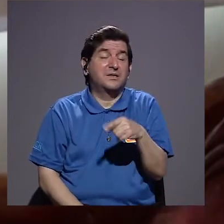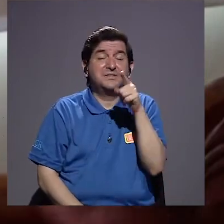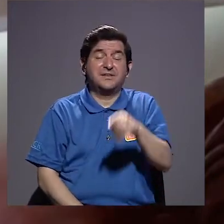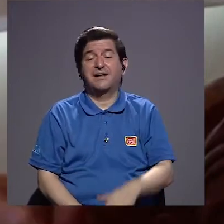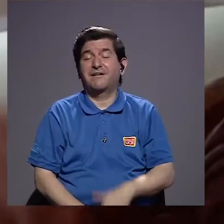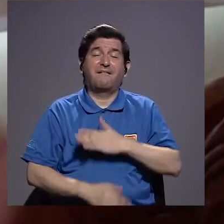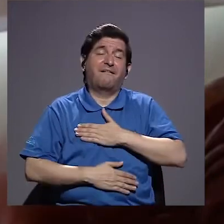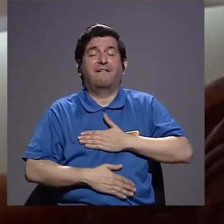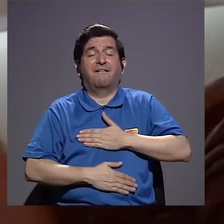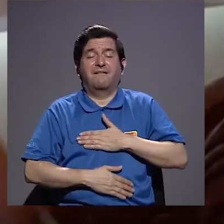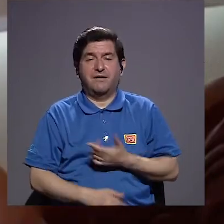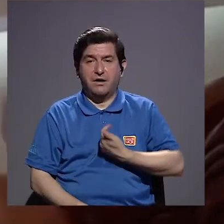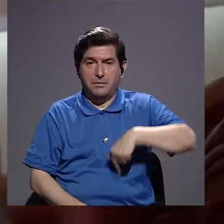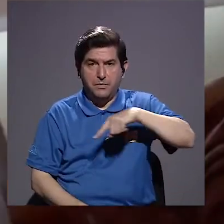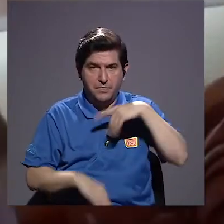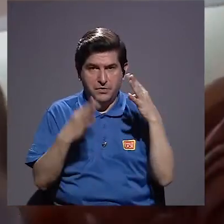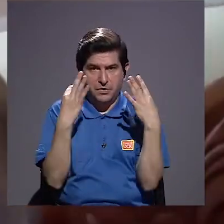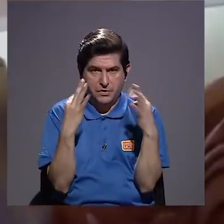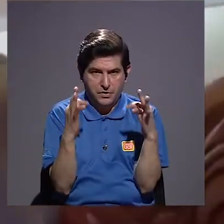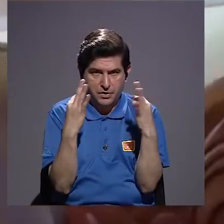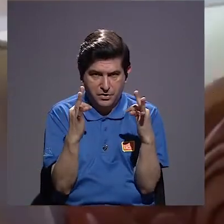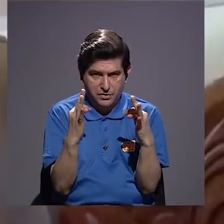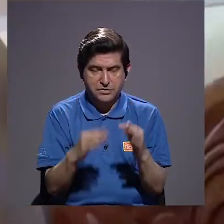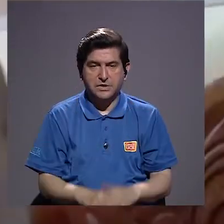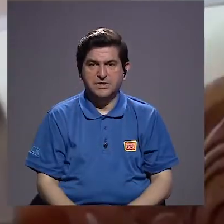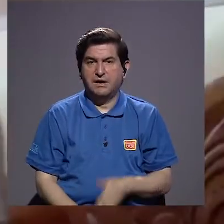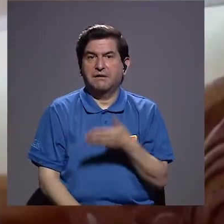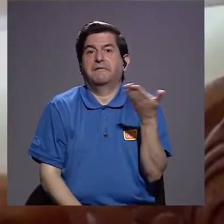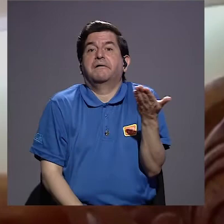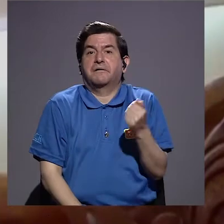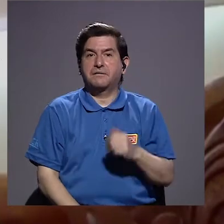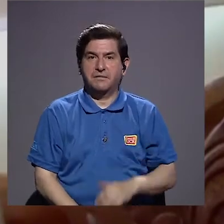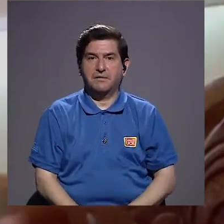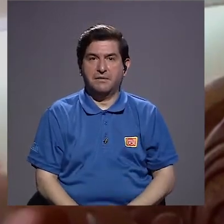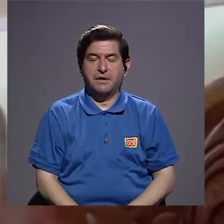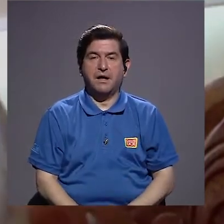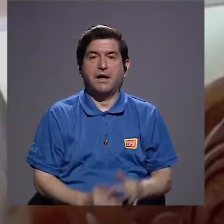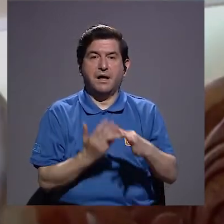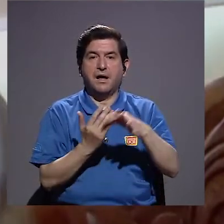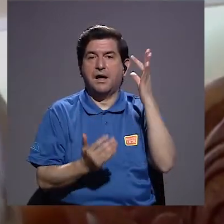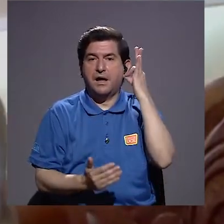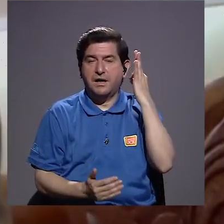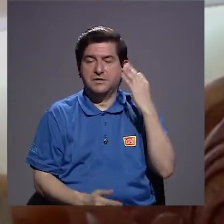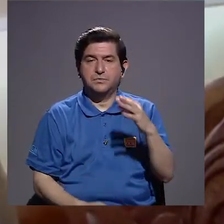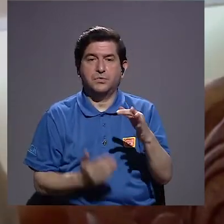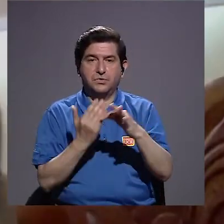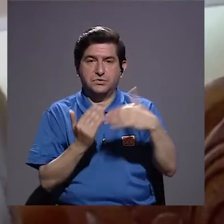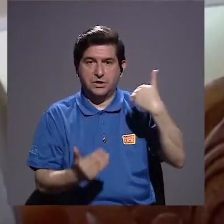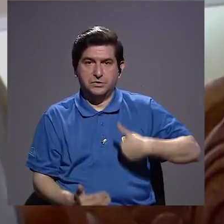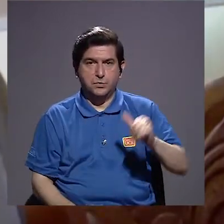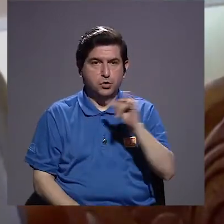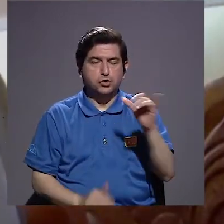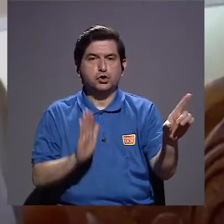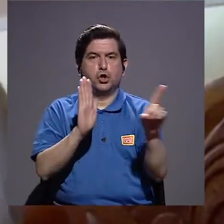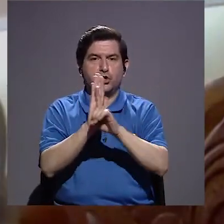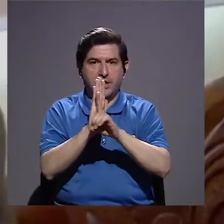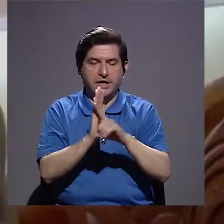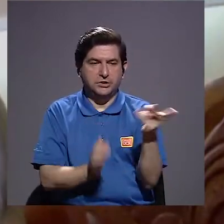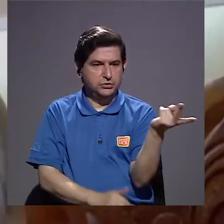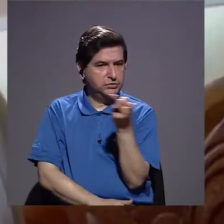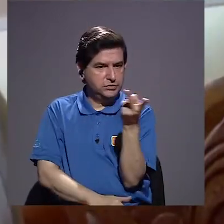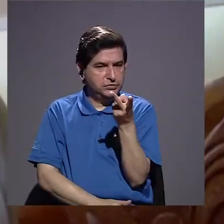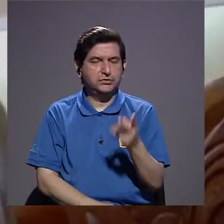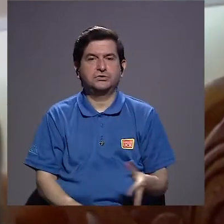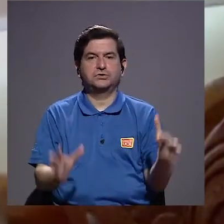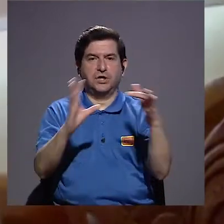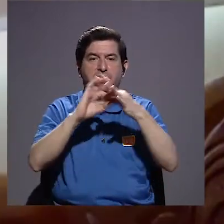graciosos, porque nosotras pretendíamos, nada más ni nada menos, que la esposa y el esposo tuvieran los mismos derechos entre